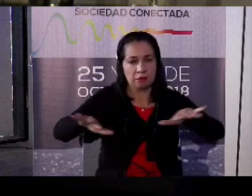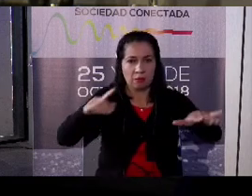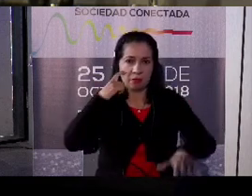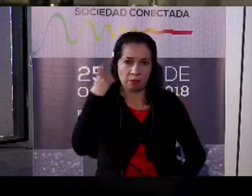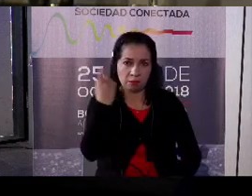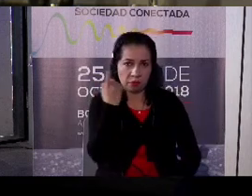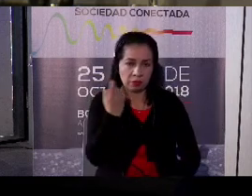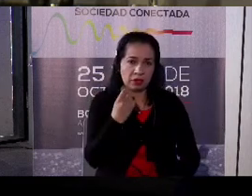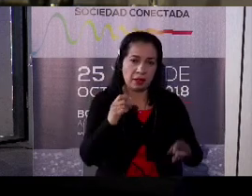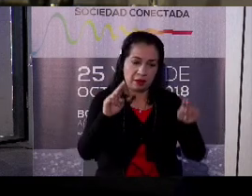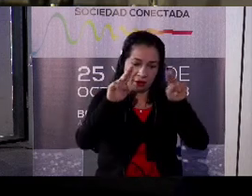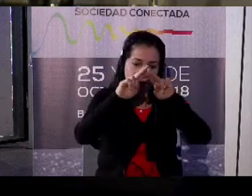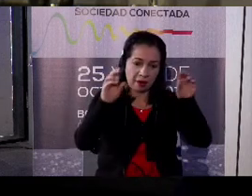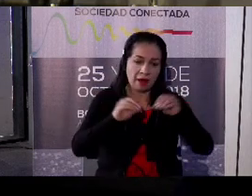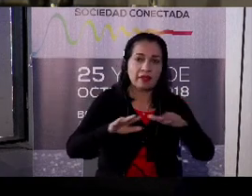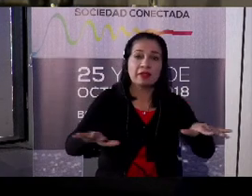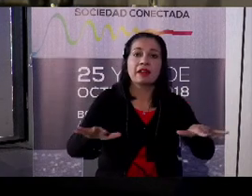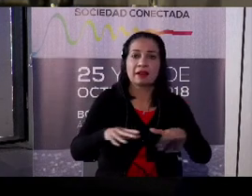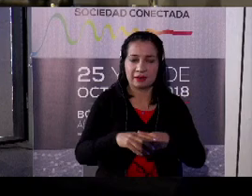en